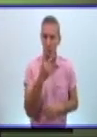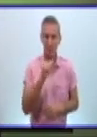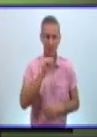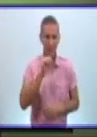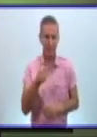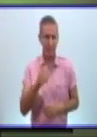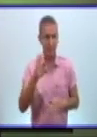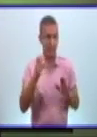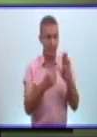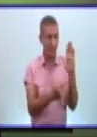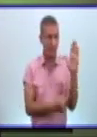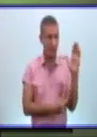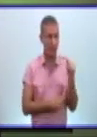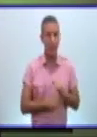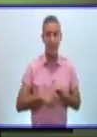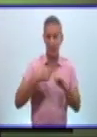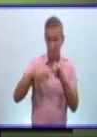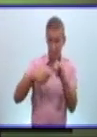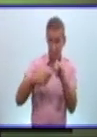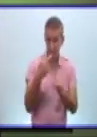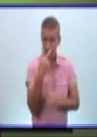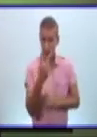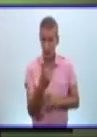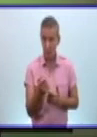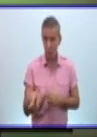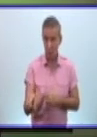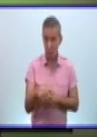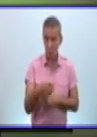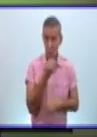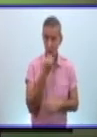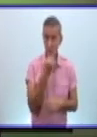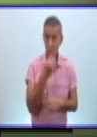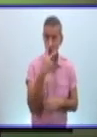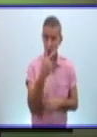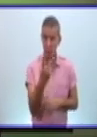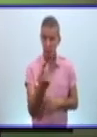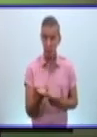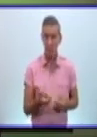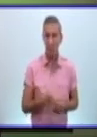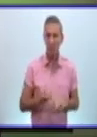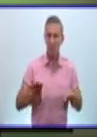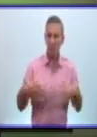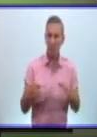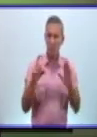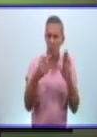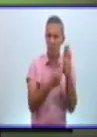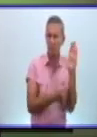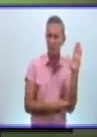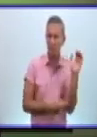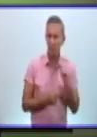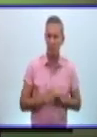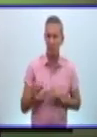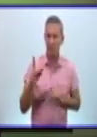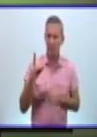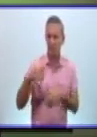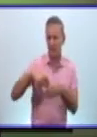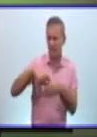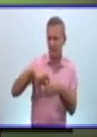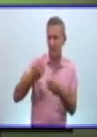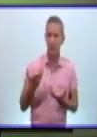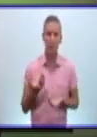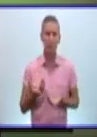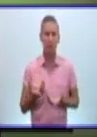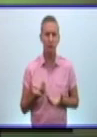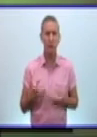Ahora bien, en el material de video observado, ustedes pudieron ver cuáles son los componentes de las disoluciones. Por tanto, les